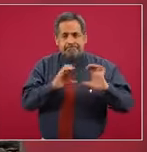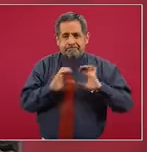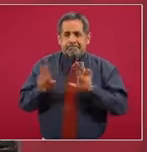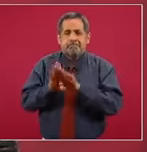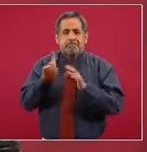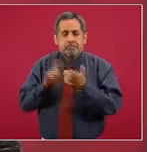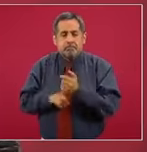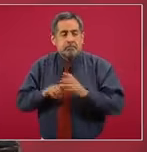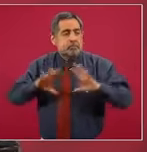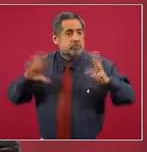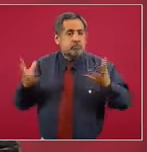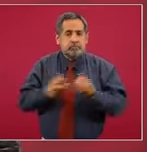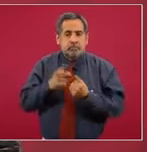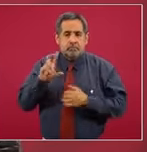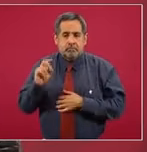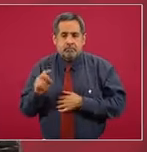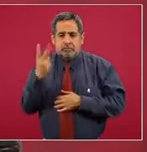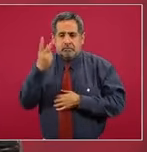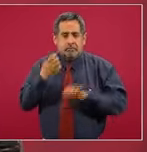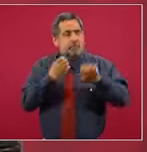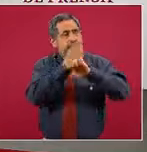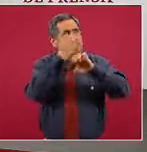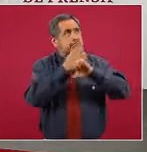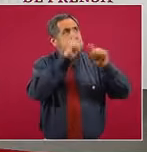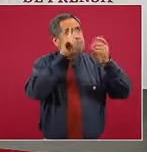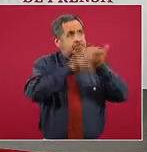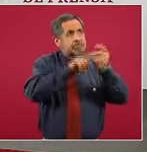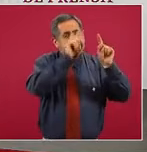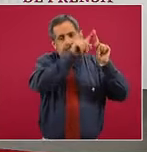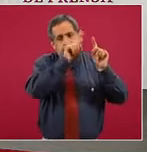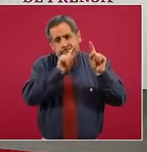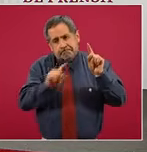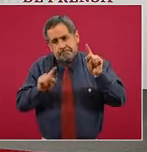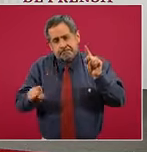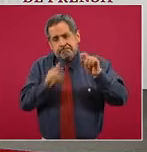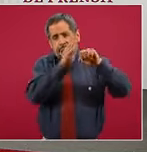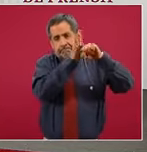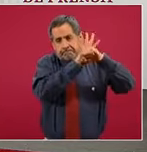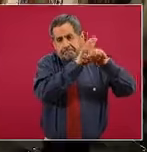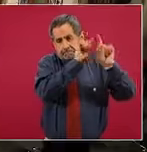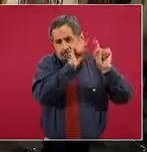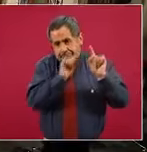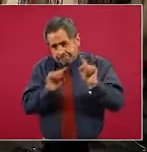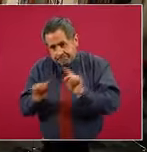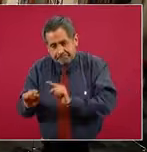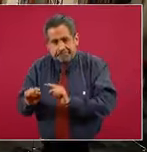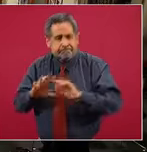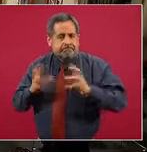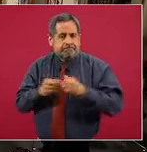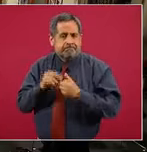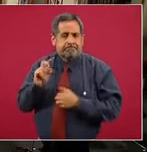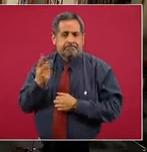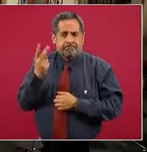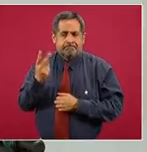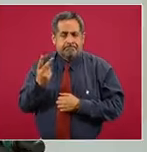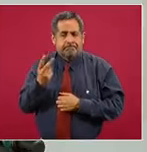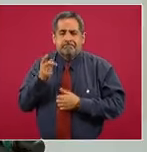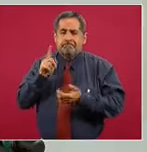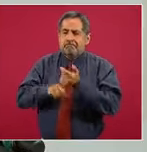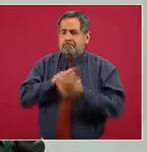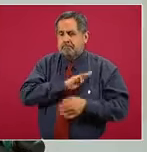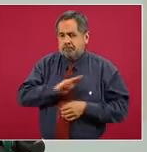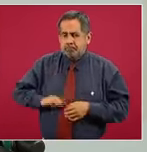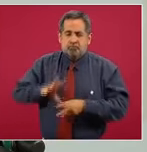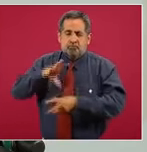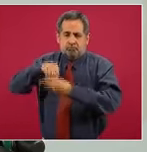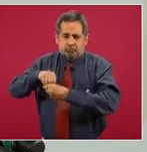de 32 epidemias locales y a su vez cada epidemia local del mismo número de municipios